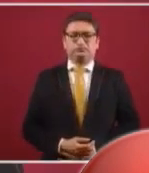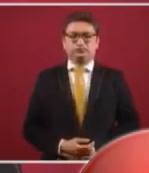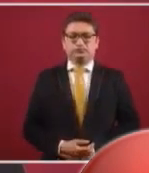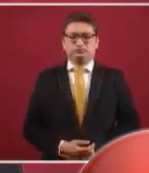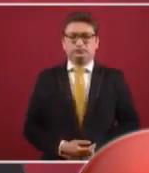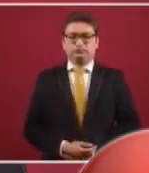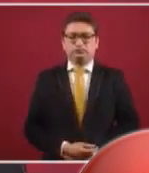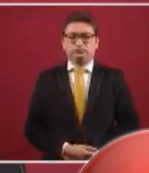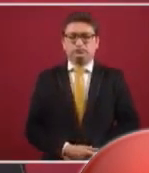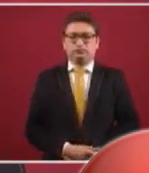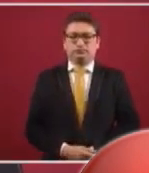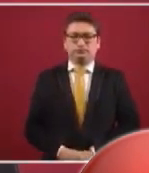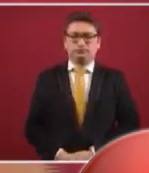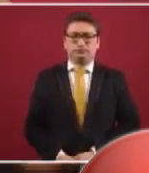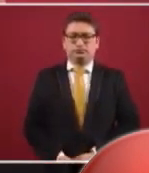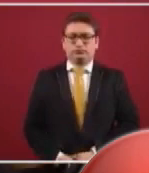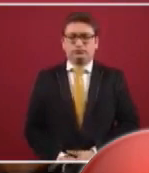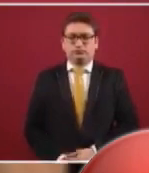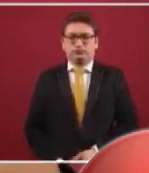Entonces,